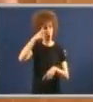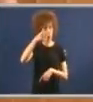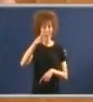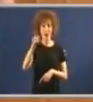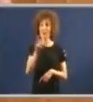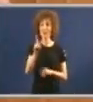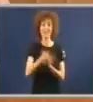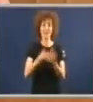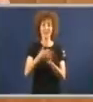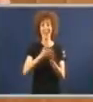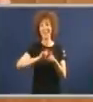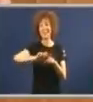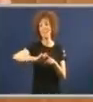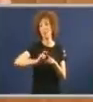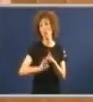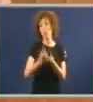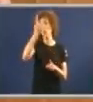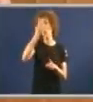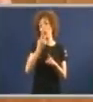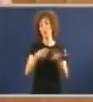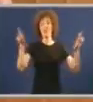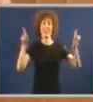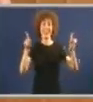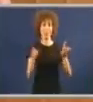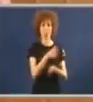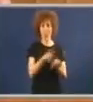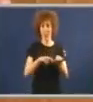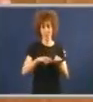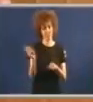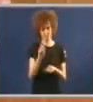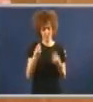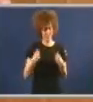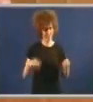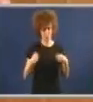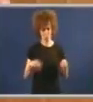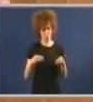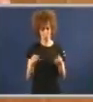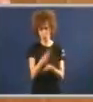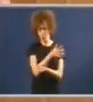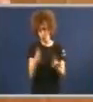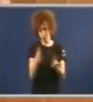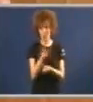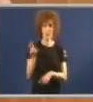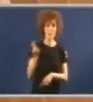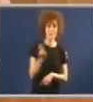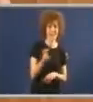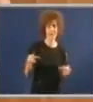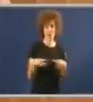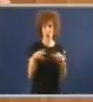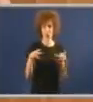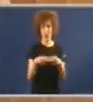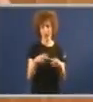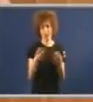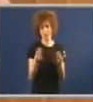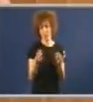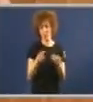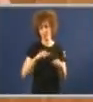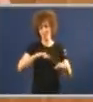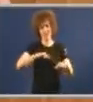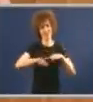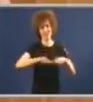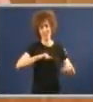falar de un tipo de violencia de xénero diferente. Segue sendo a mesma violencia froito dunha sociedade marcadamente